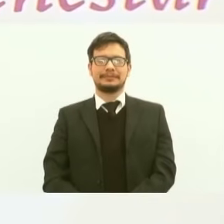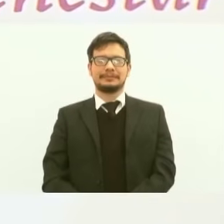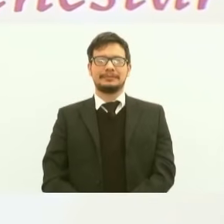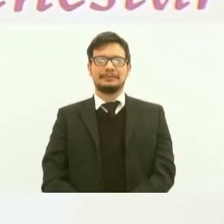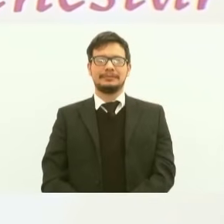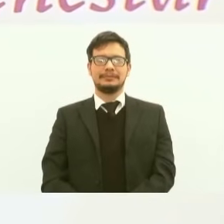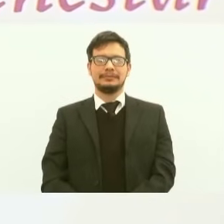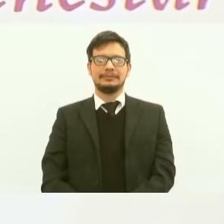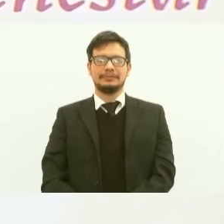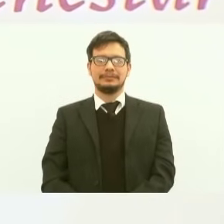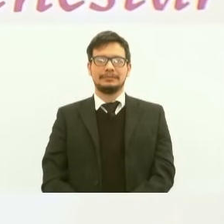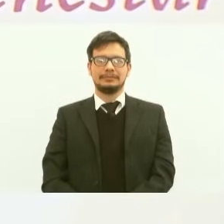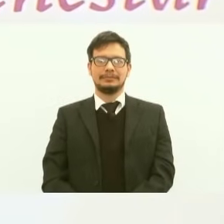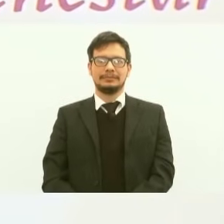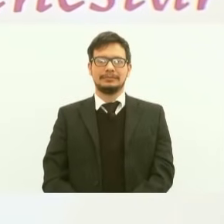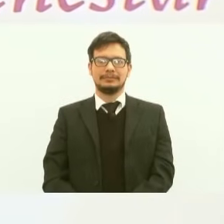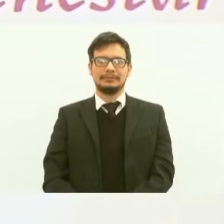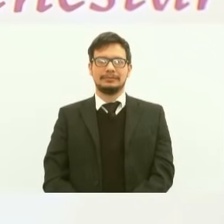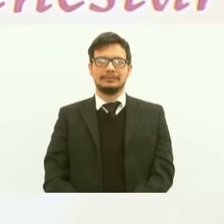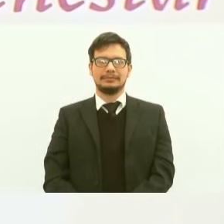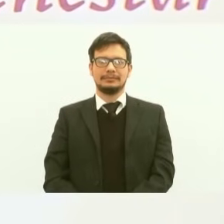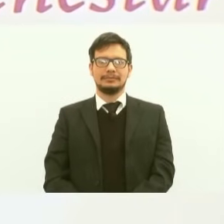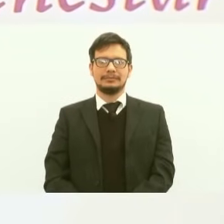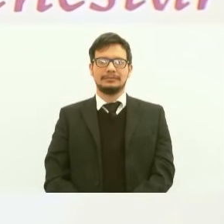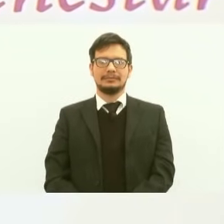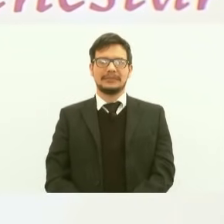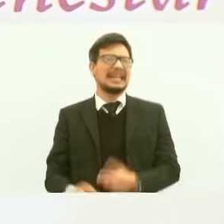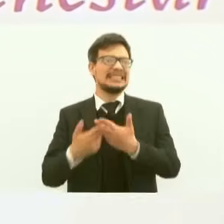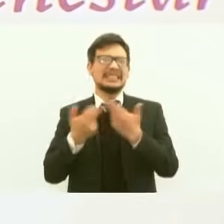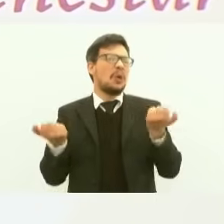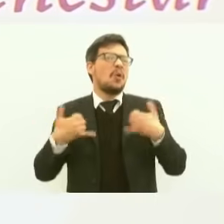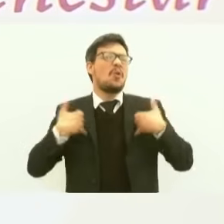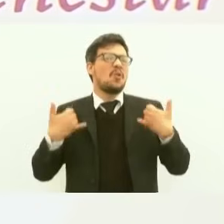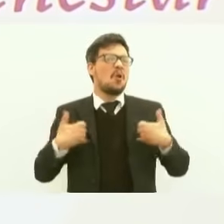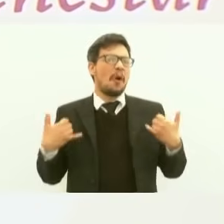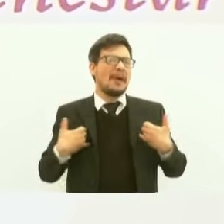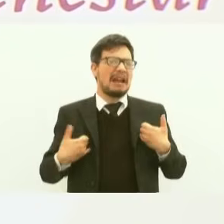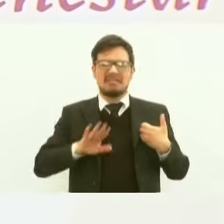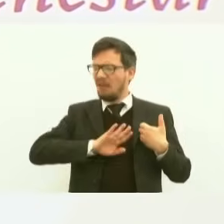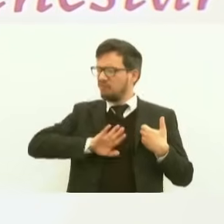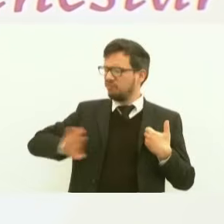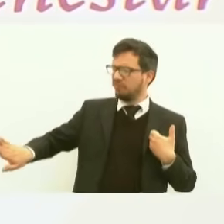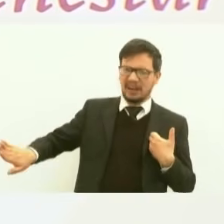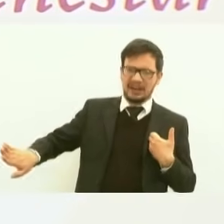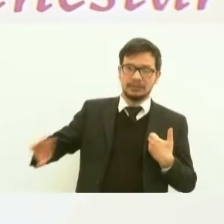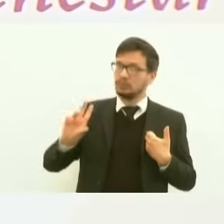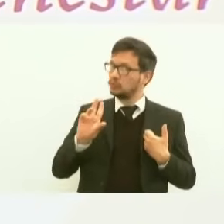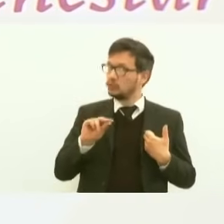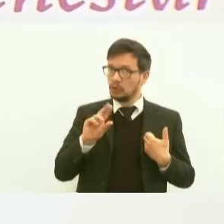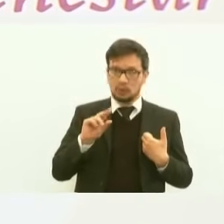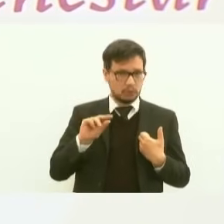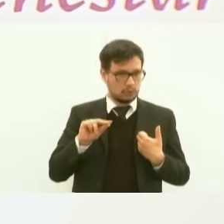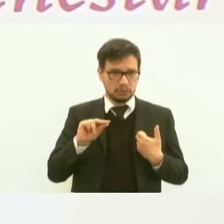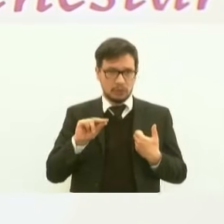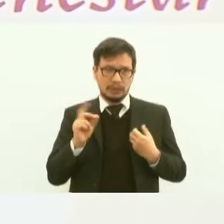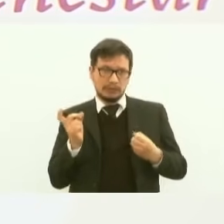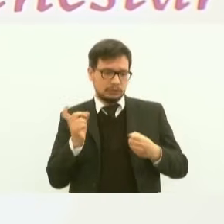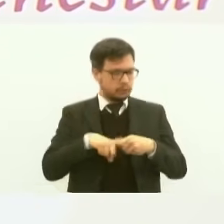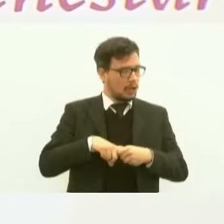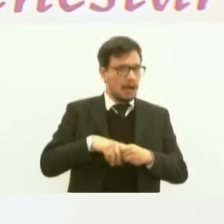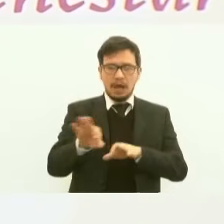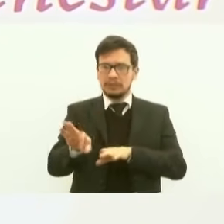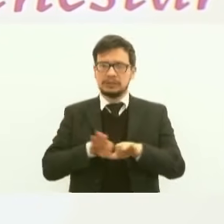ningún joven se quede sin la oportunidad del estudio y del trabajo. Que si